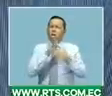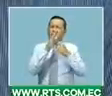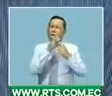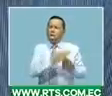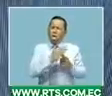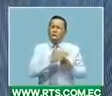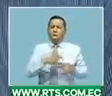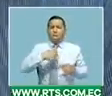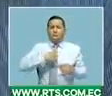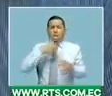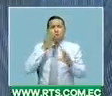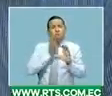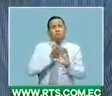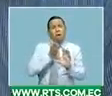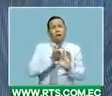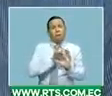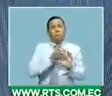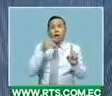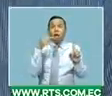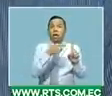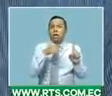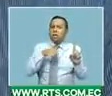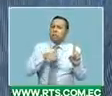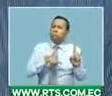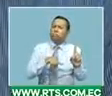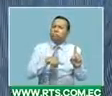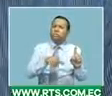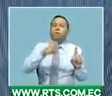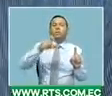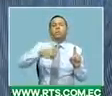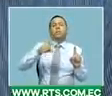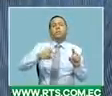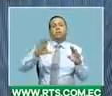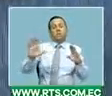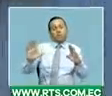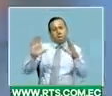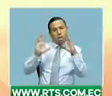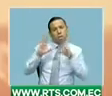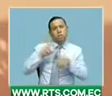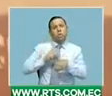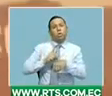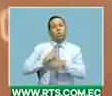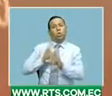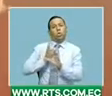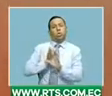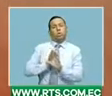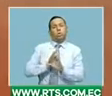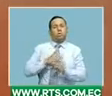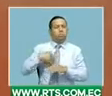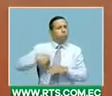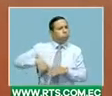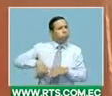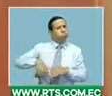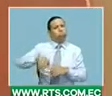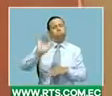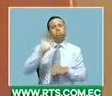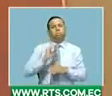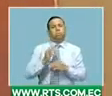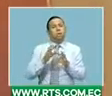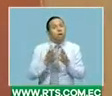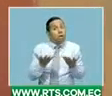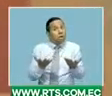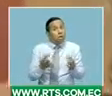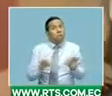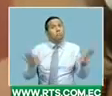Katy, para el resto de su vida, debe contar con un tratamiento psiquiátrico. De ahí la importancia de denunciar y salir del círculo